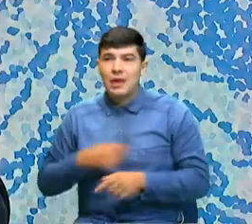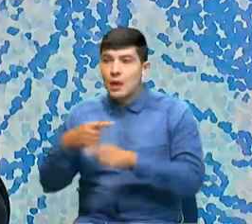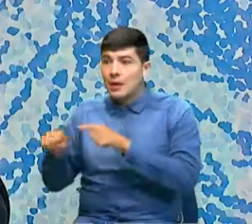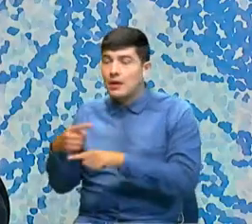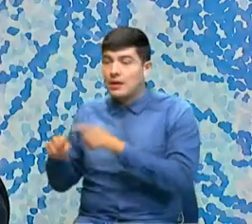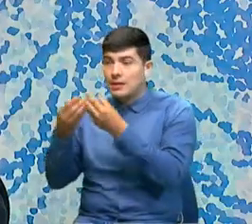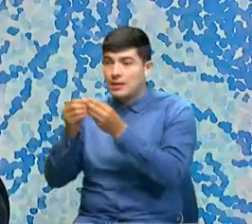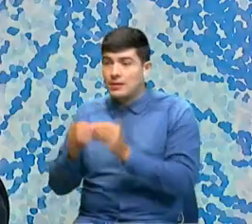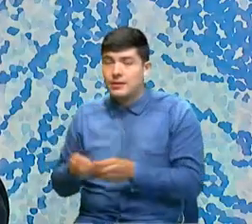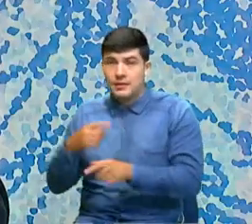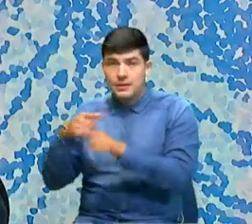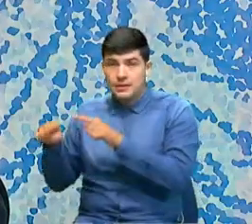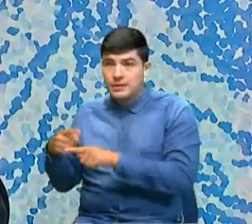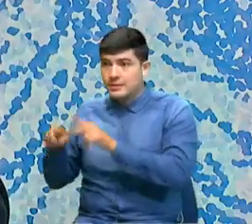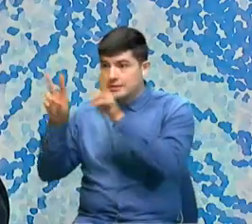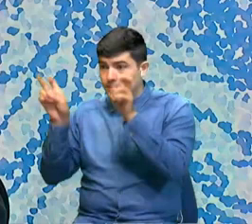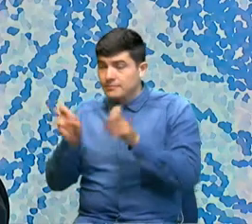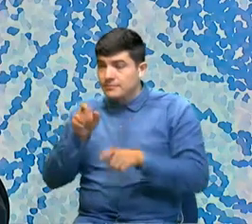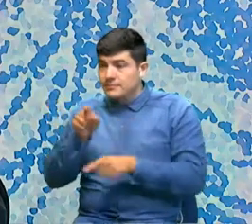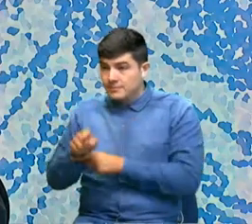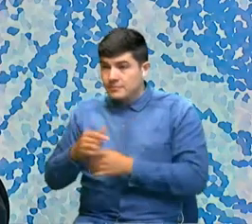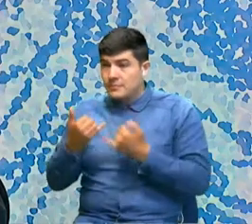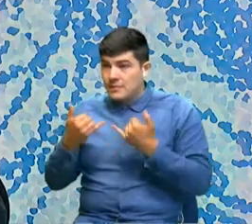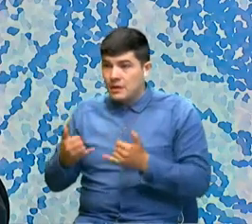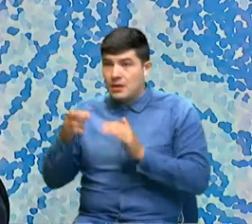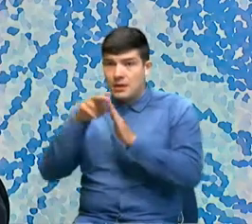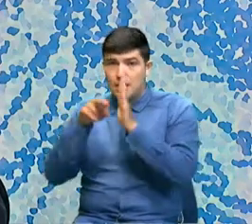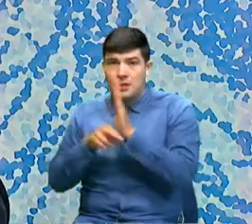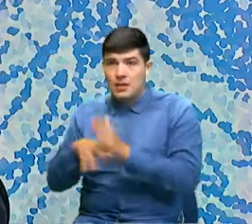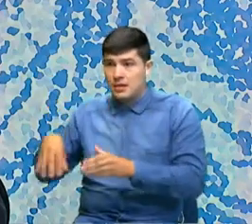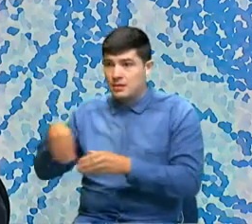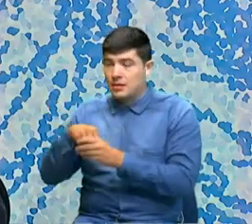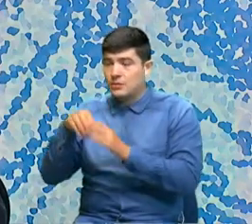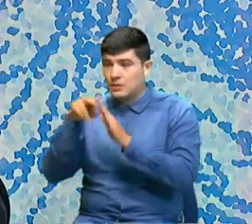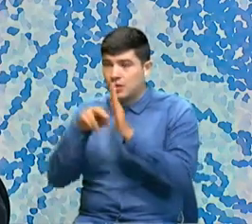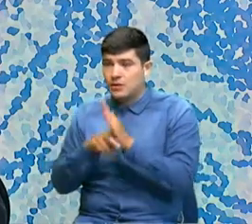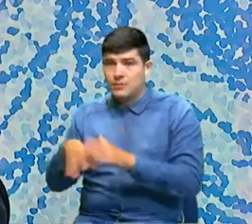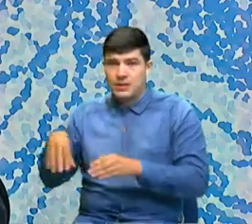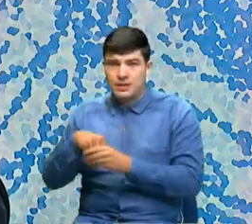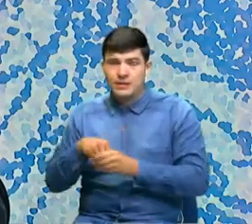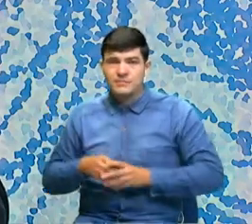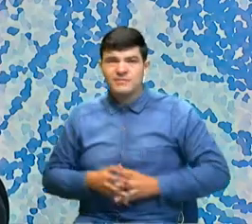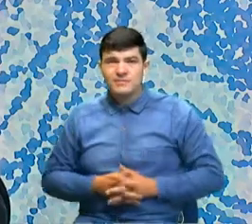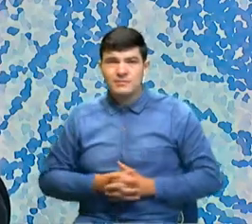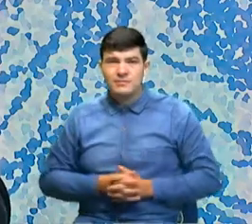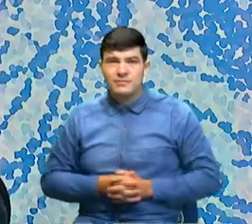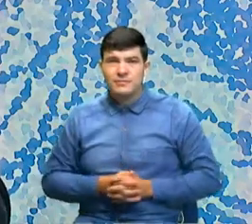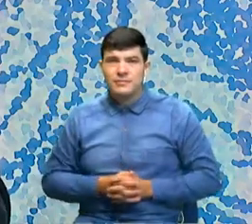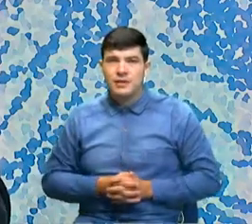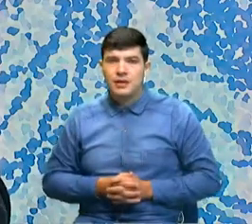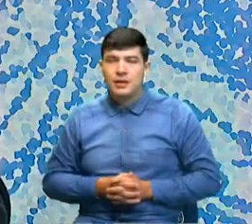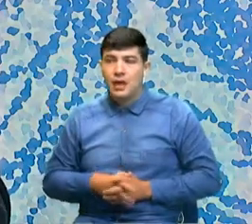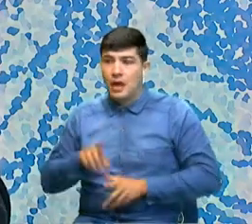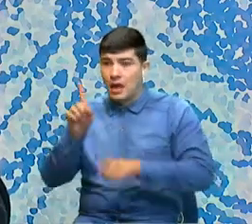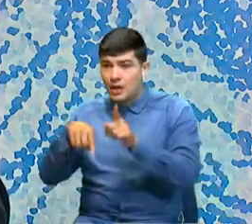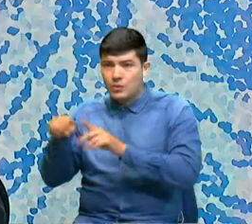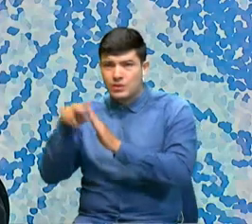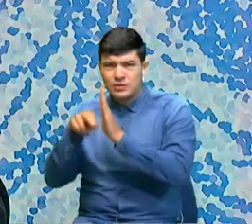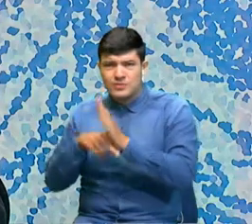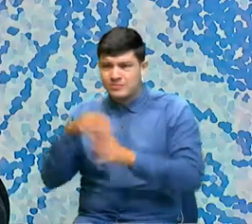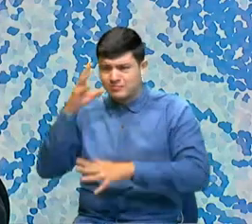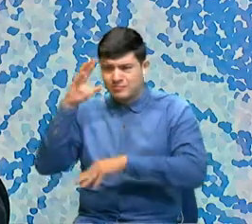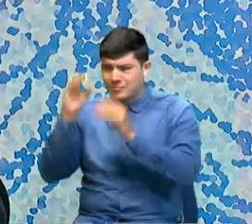Hay unas cuestiones que están establecidas dentro del reglamento interno, unas hasta demasiado arbitrarias. Cuando sí.